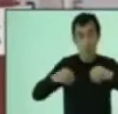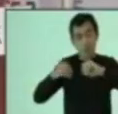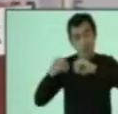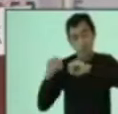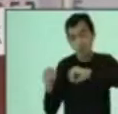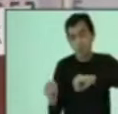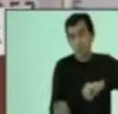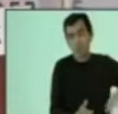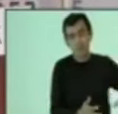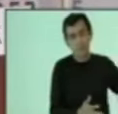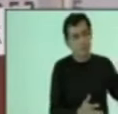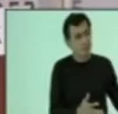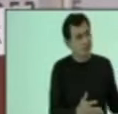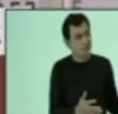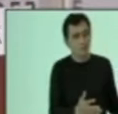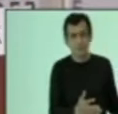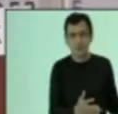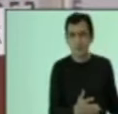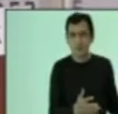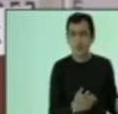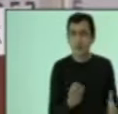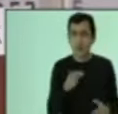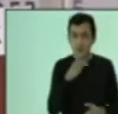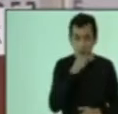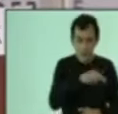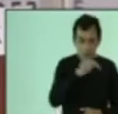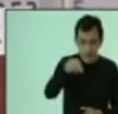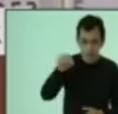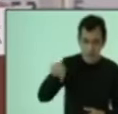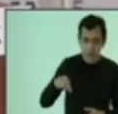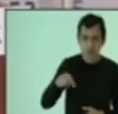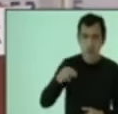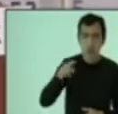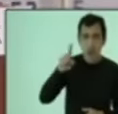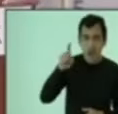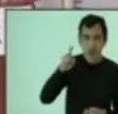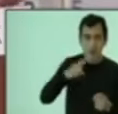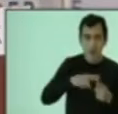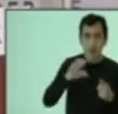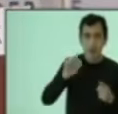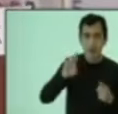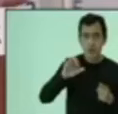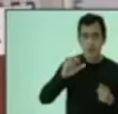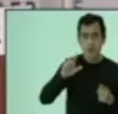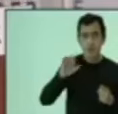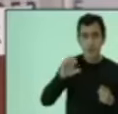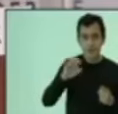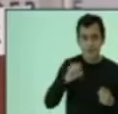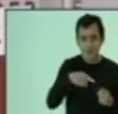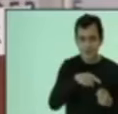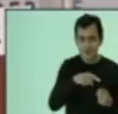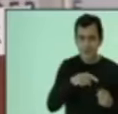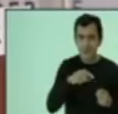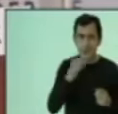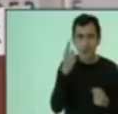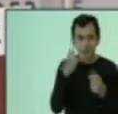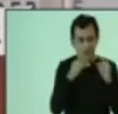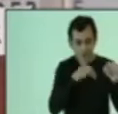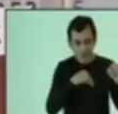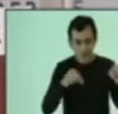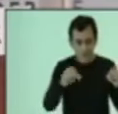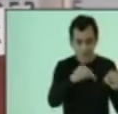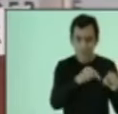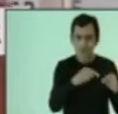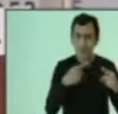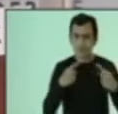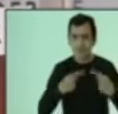su totalidad. Hay lugares como lo es Toma de Agua, Corralillos, donde tenemos algunas áreas y hay